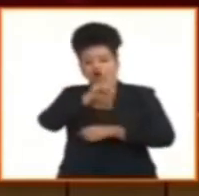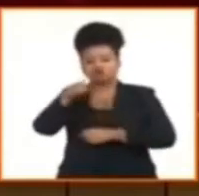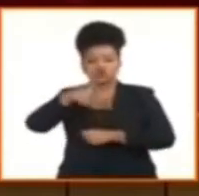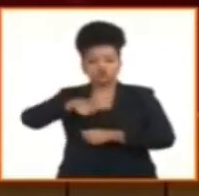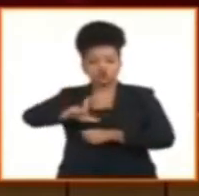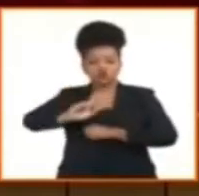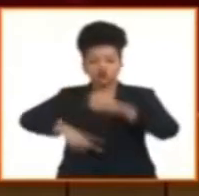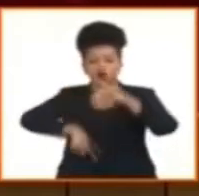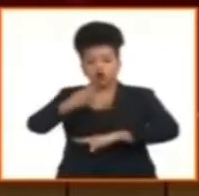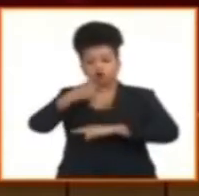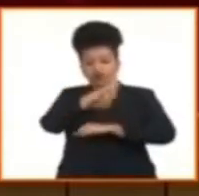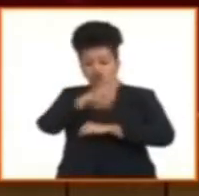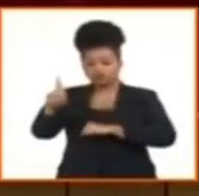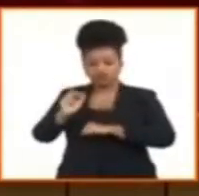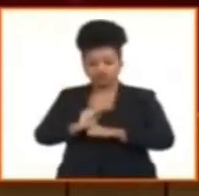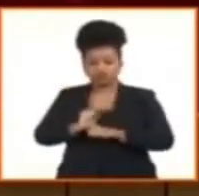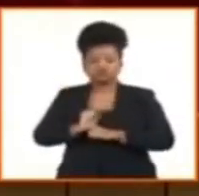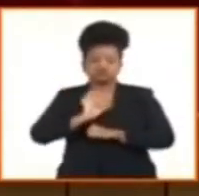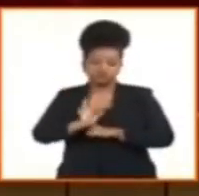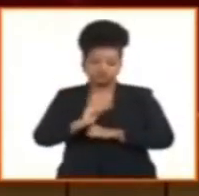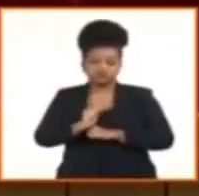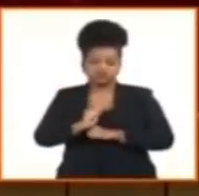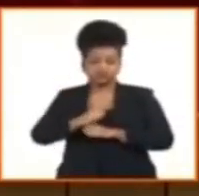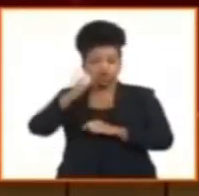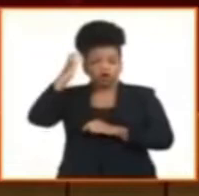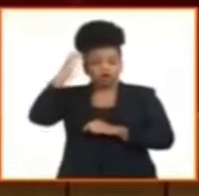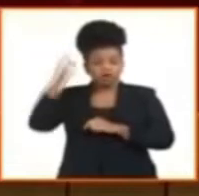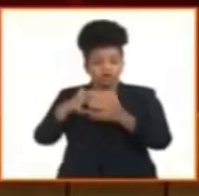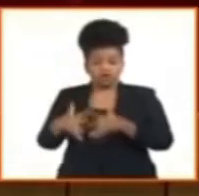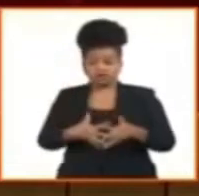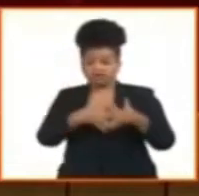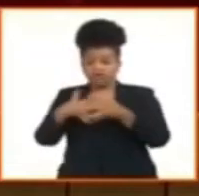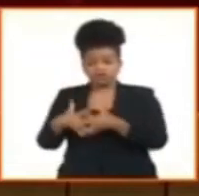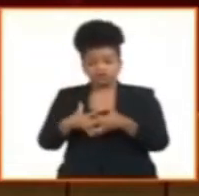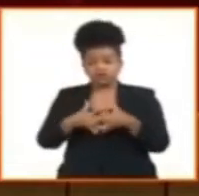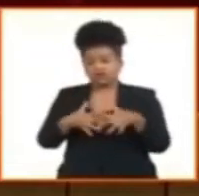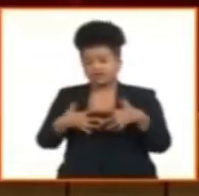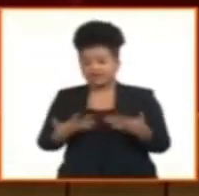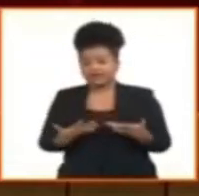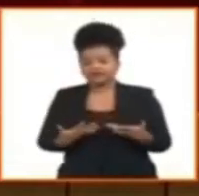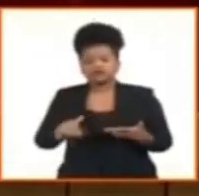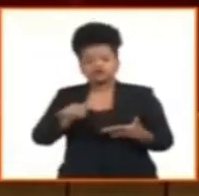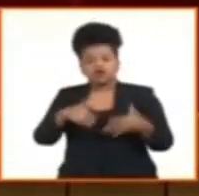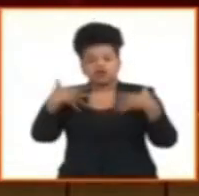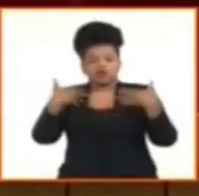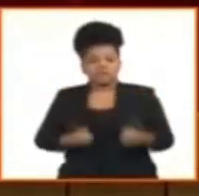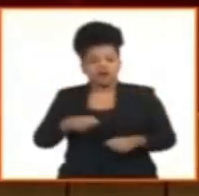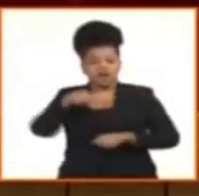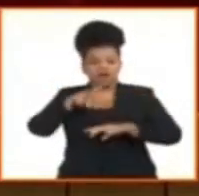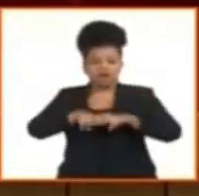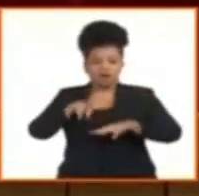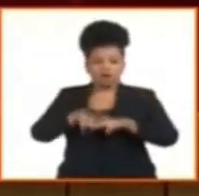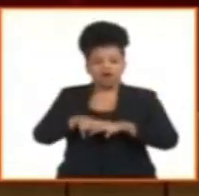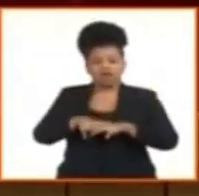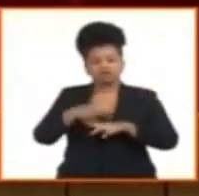los Estados Unidos y su entramado subversivo, con destaque para su embajada en La Habana, mantienen una actitud